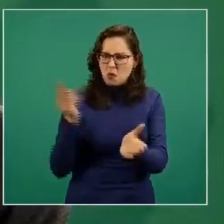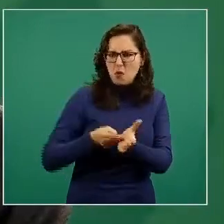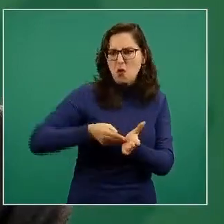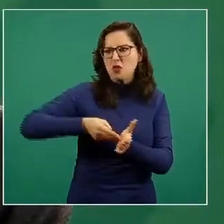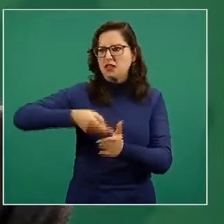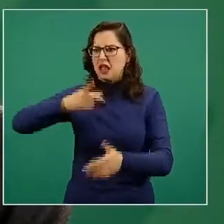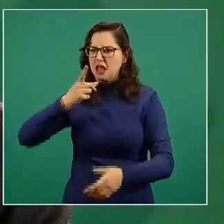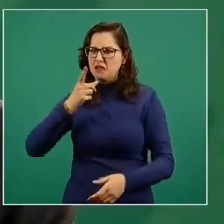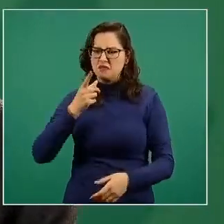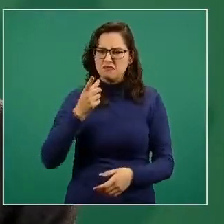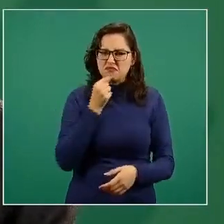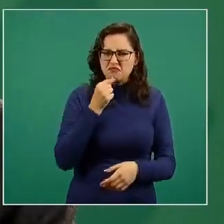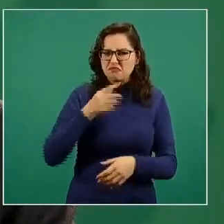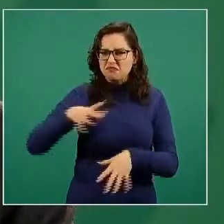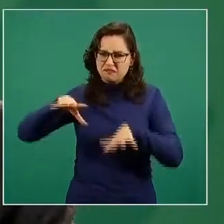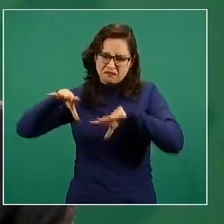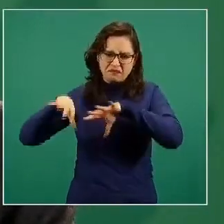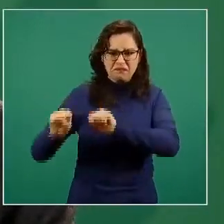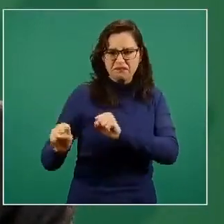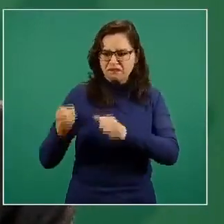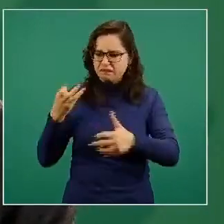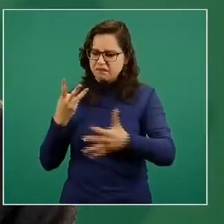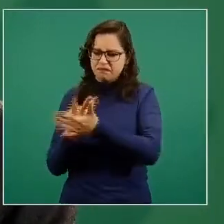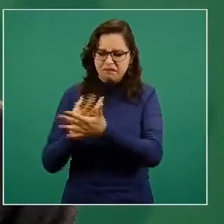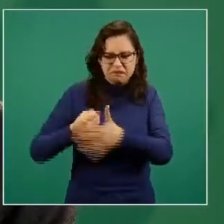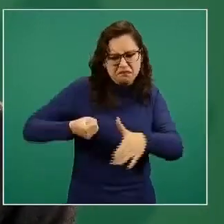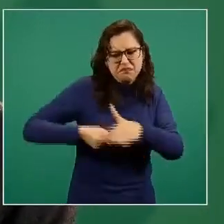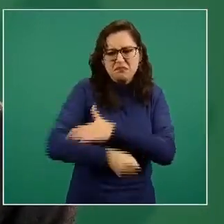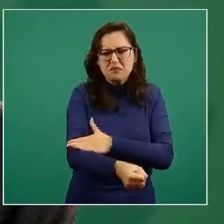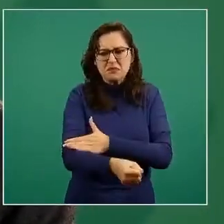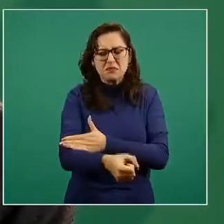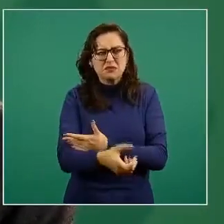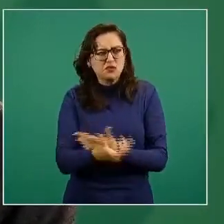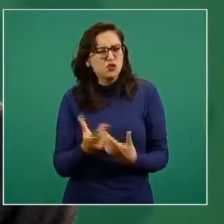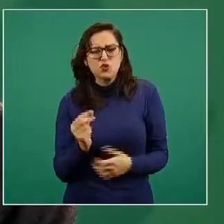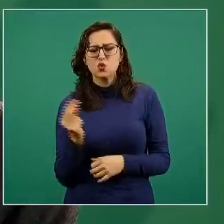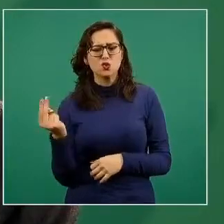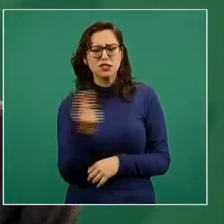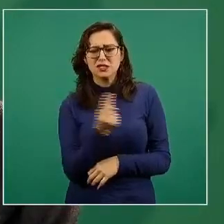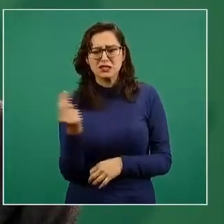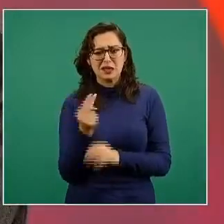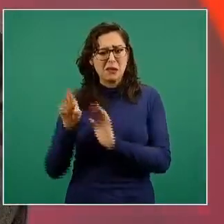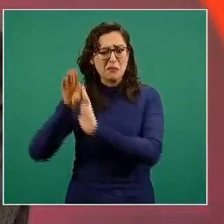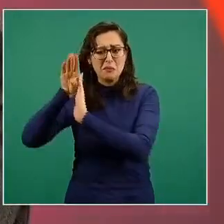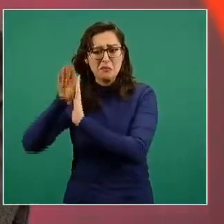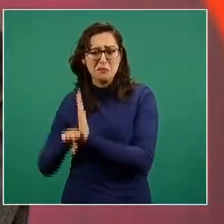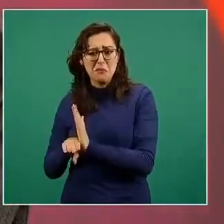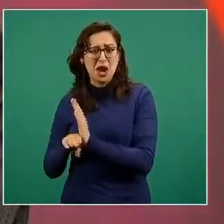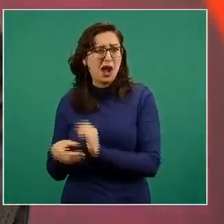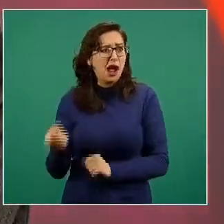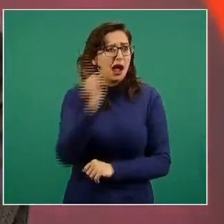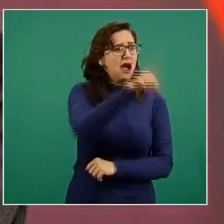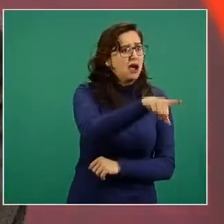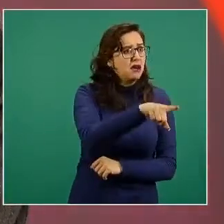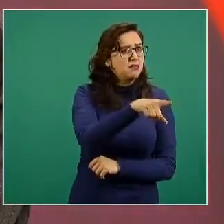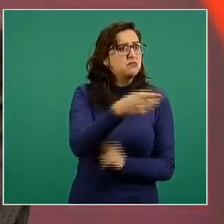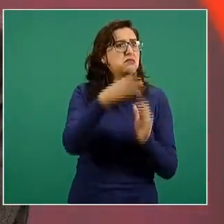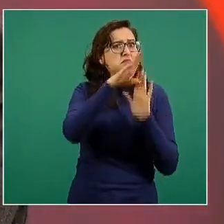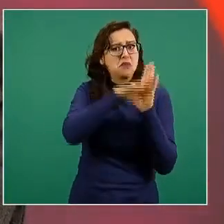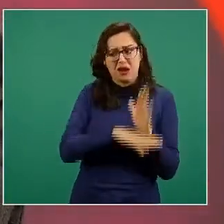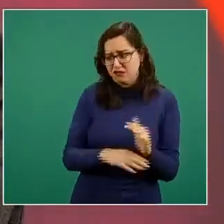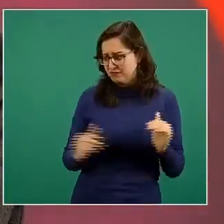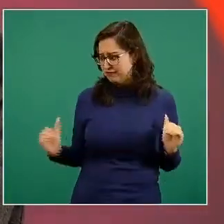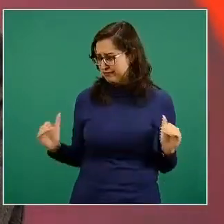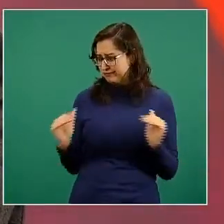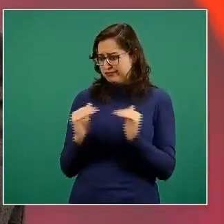fuerza pública, arrestos, por ejemplo, no es necesario para lograr la persuasión que las personas tomen